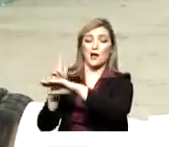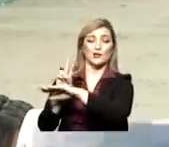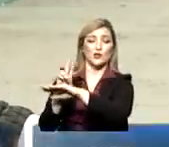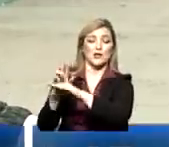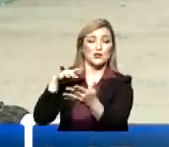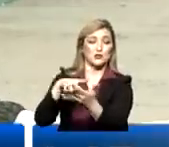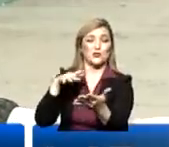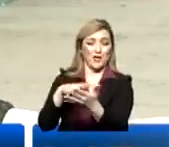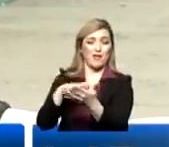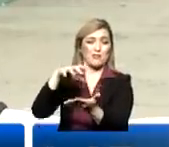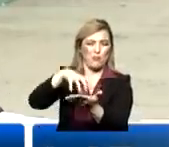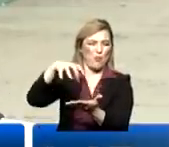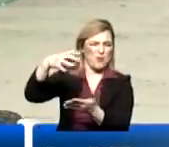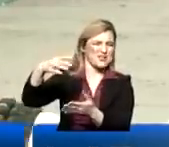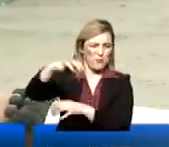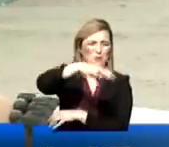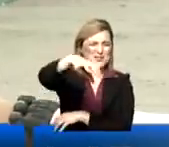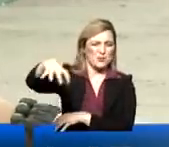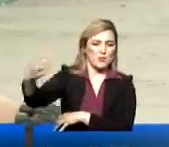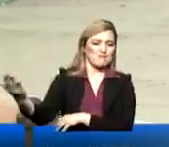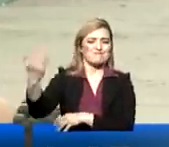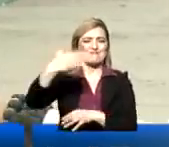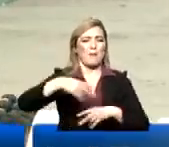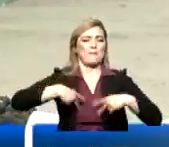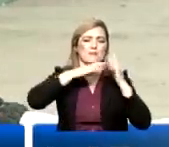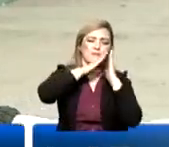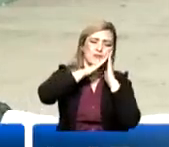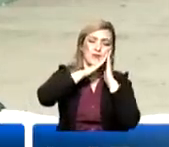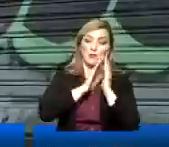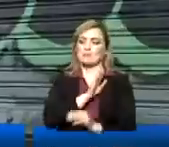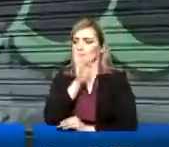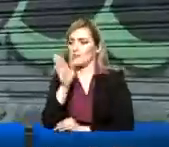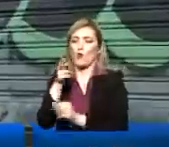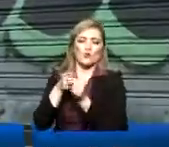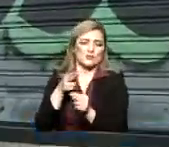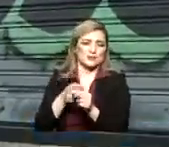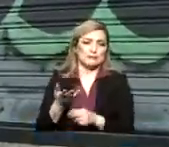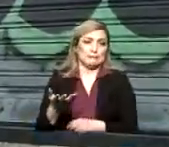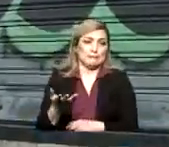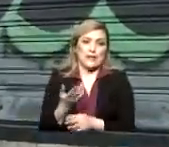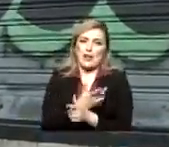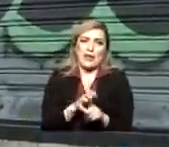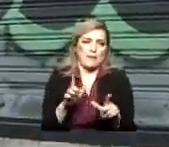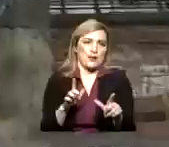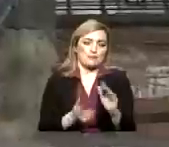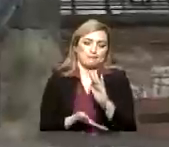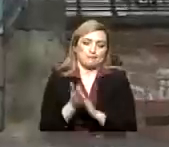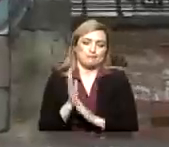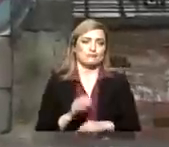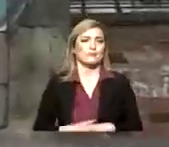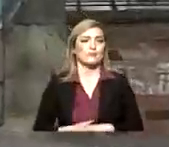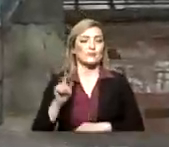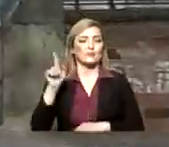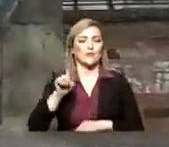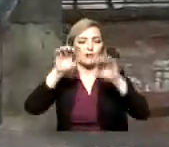por estudiantes de provincia que recibían sus clases de aquí en la universidad. Y es que claro, el mayor ingreso de estos locales